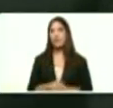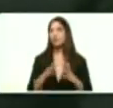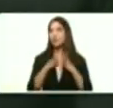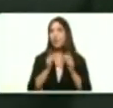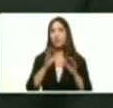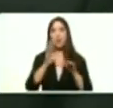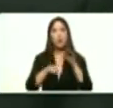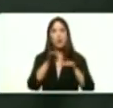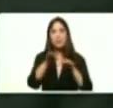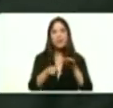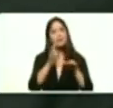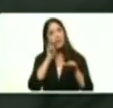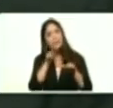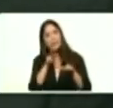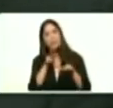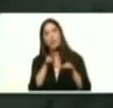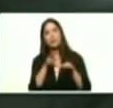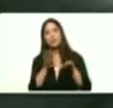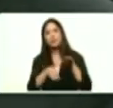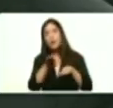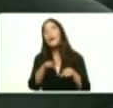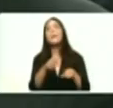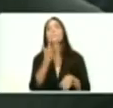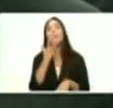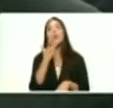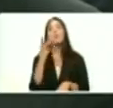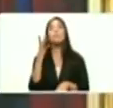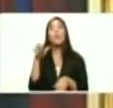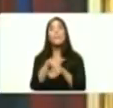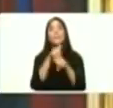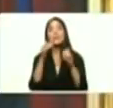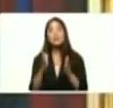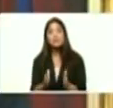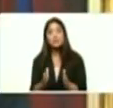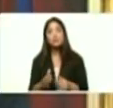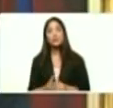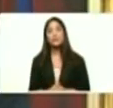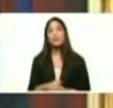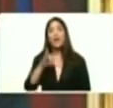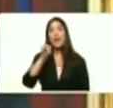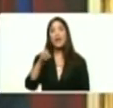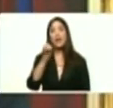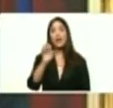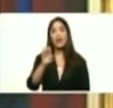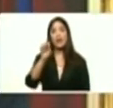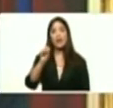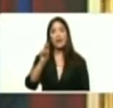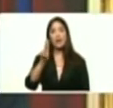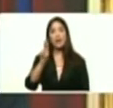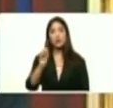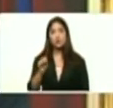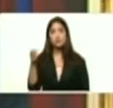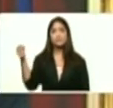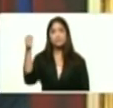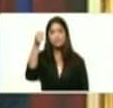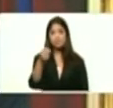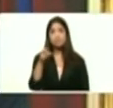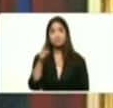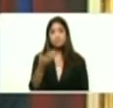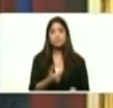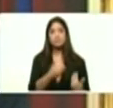mecanismos que vamos descubriendo, ¿verdad? por ejemplo, el ministro Jesús Faría designado como